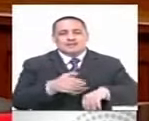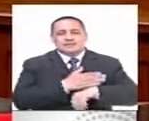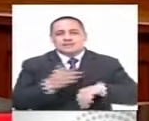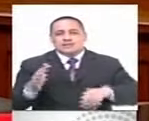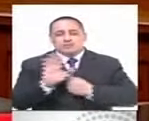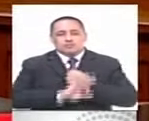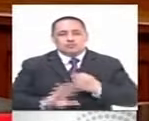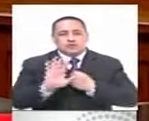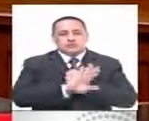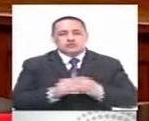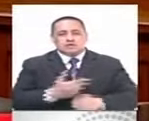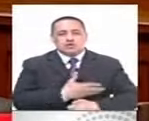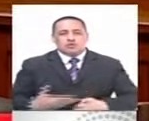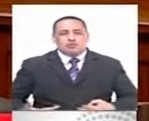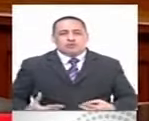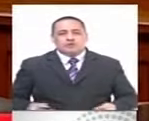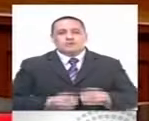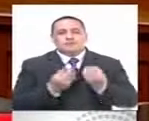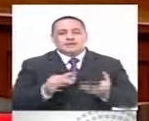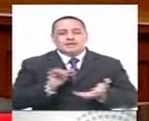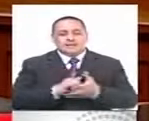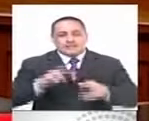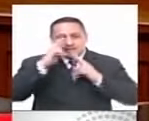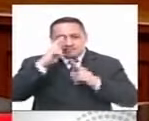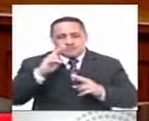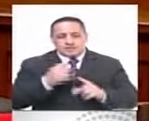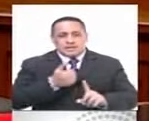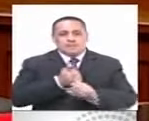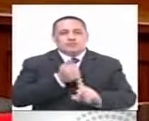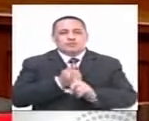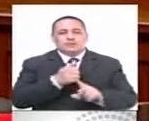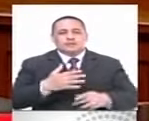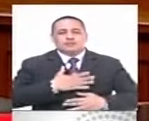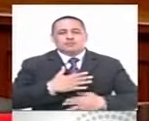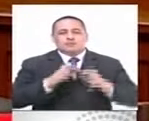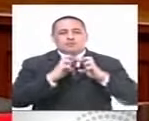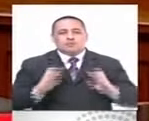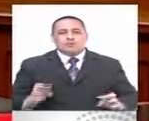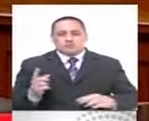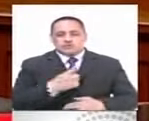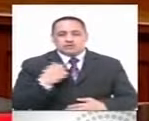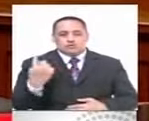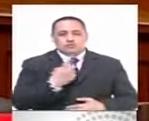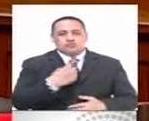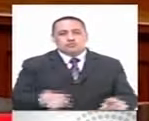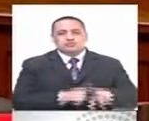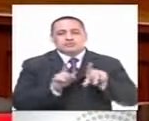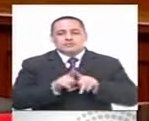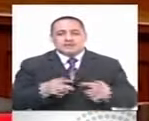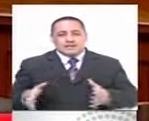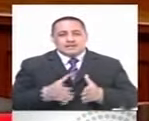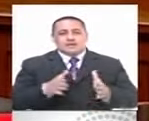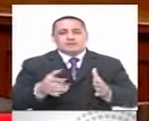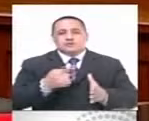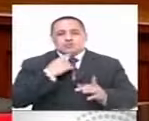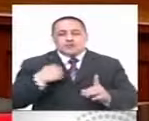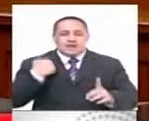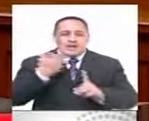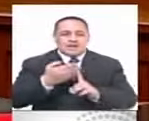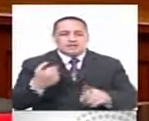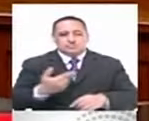la protección del Estado para que se respete la propiedad de los pueblos sobre ellos. El camino hacia un